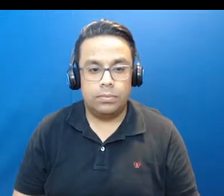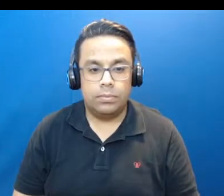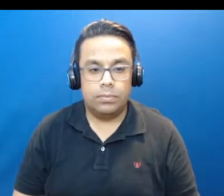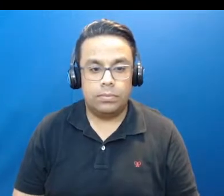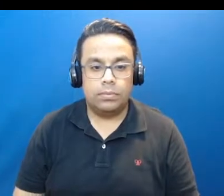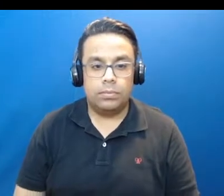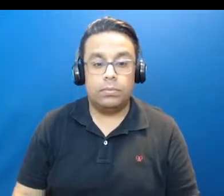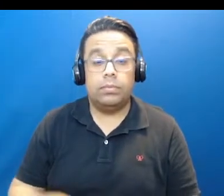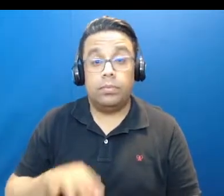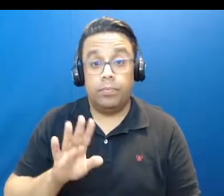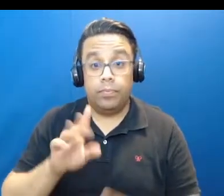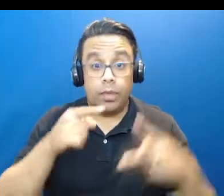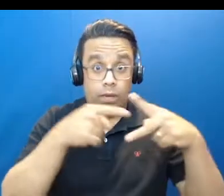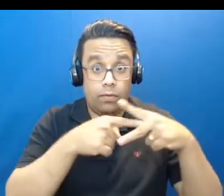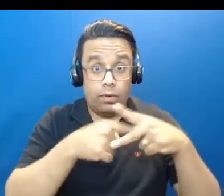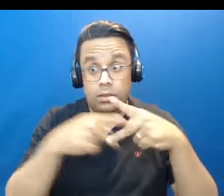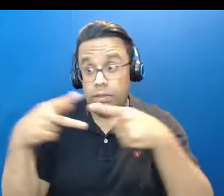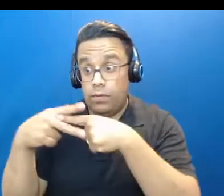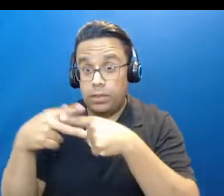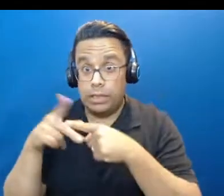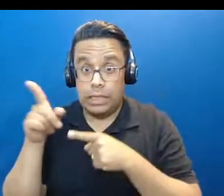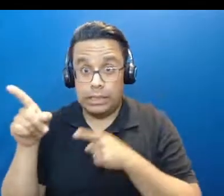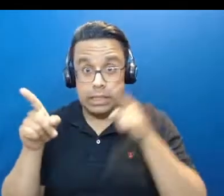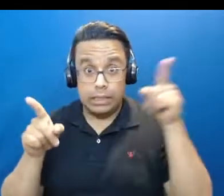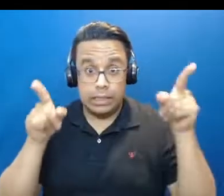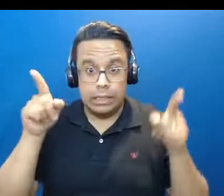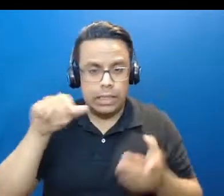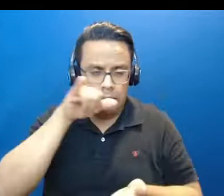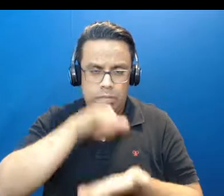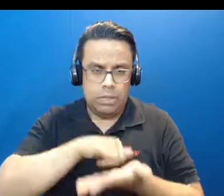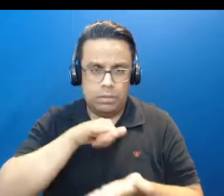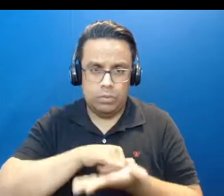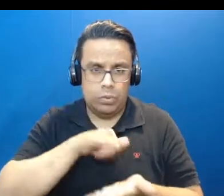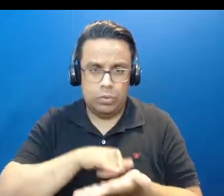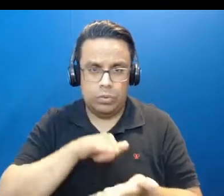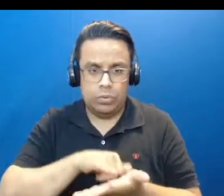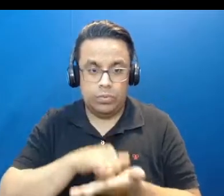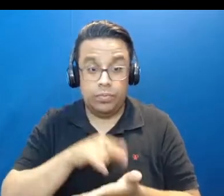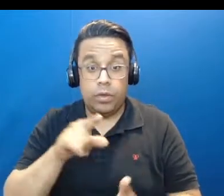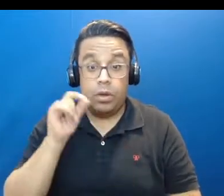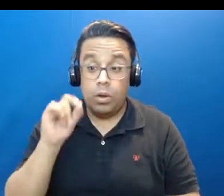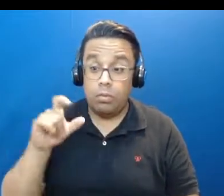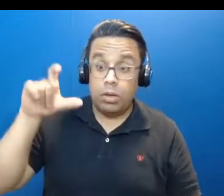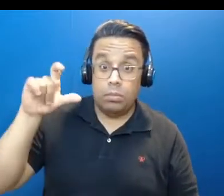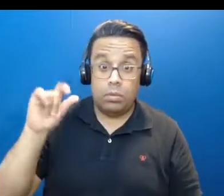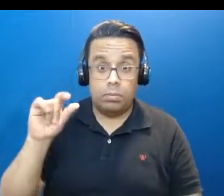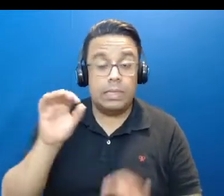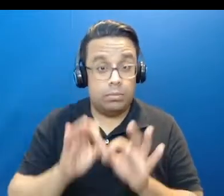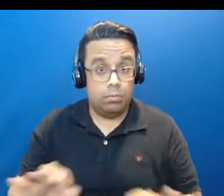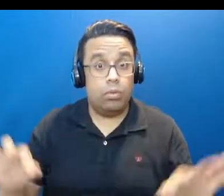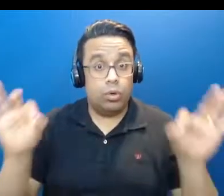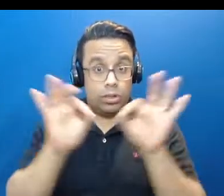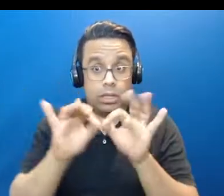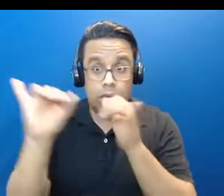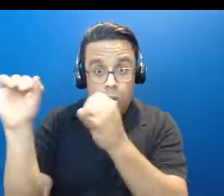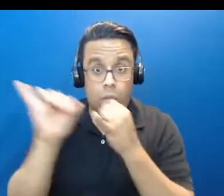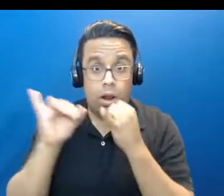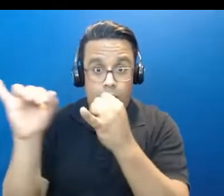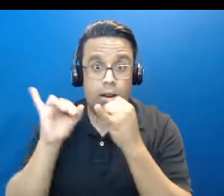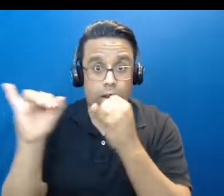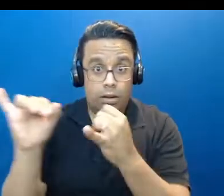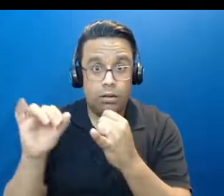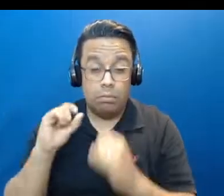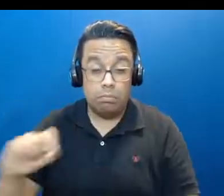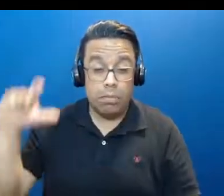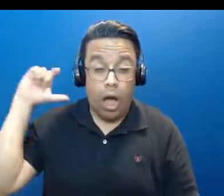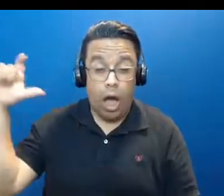Para las flechas indicadoras, entonces voy a dejar por defecto el mismo. El tamaño es muy importante porque tiene que ir muy proporcional a la escala y al tipo de